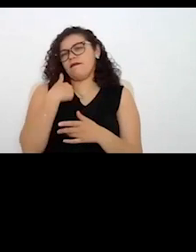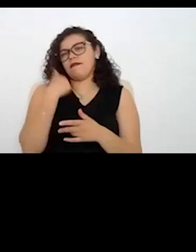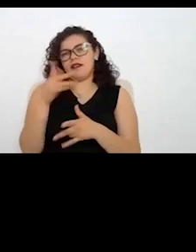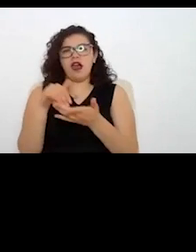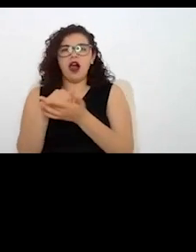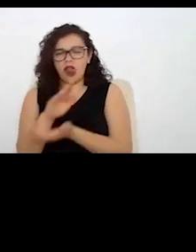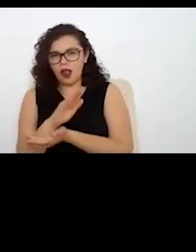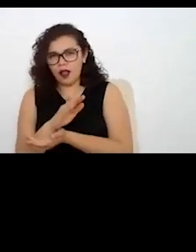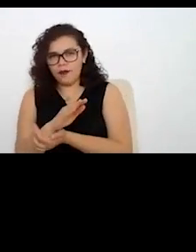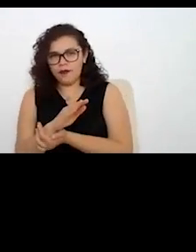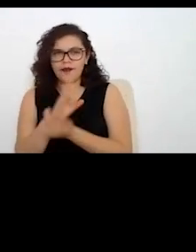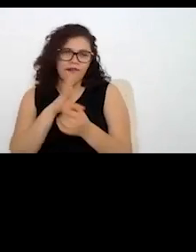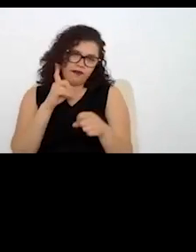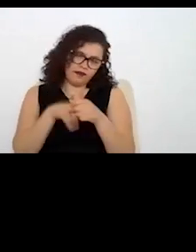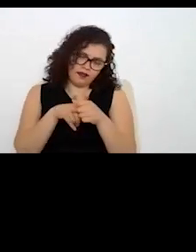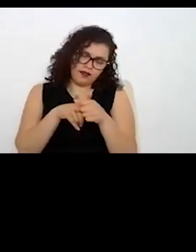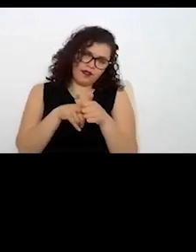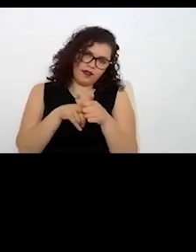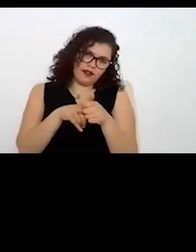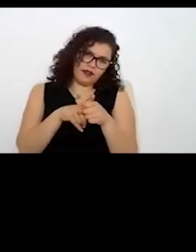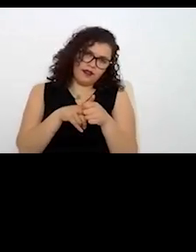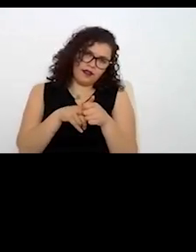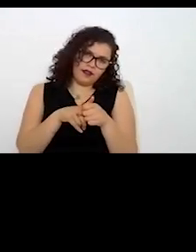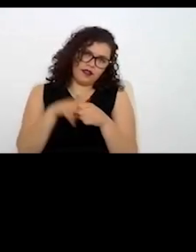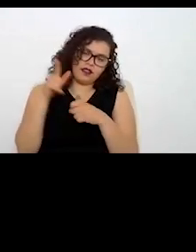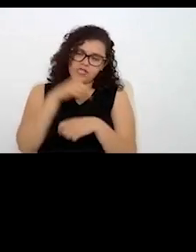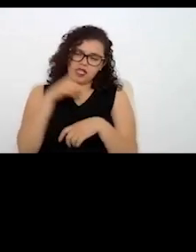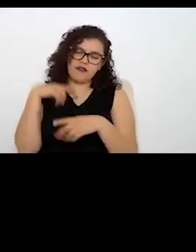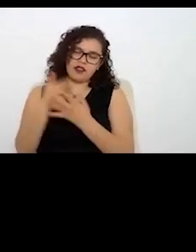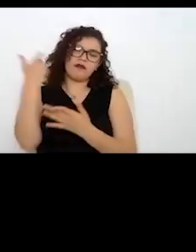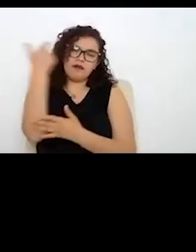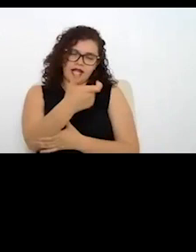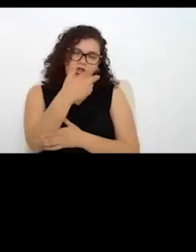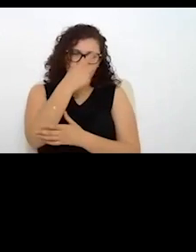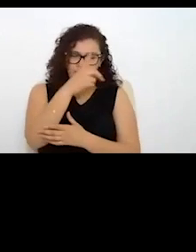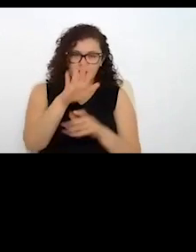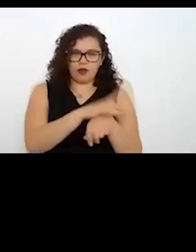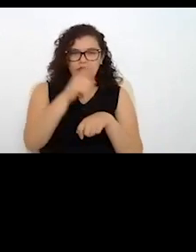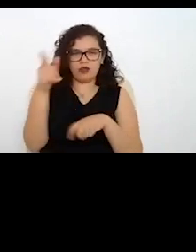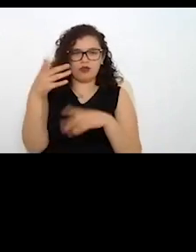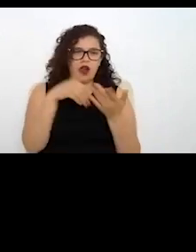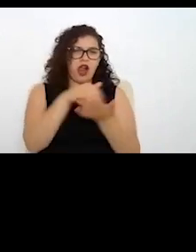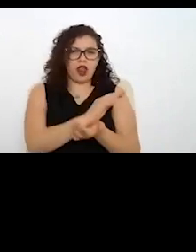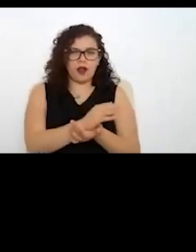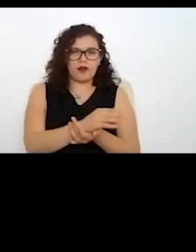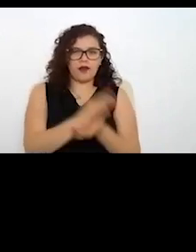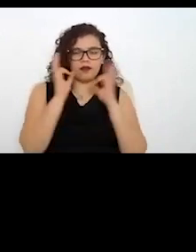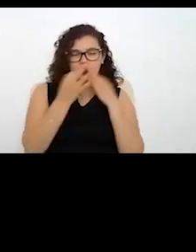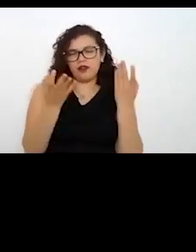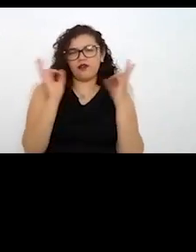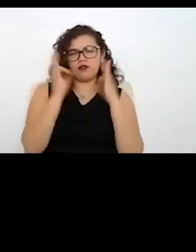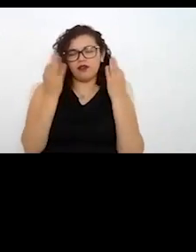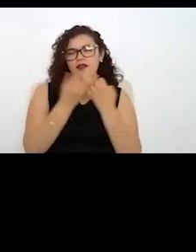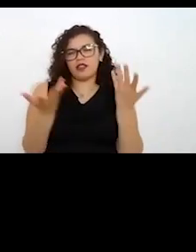en ese caso particular, de que son faltas aisladas, sí le correspondería la liquidación completa. De preferencia, hazlo a través de un convenio, para que no